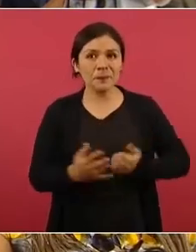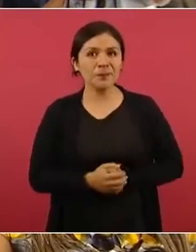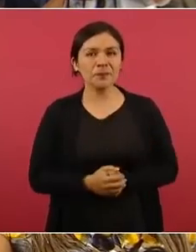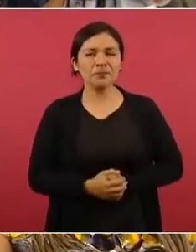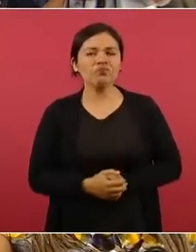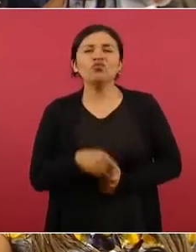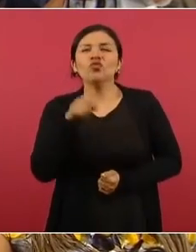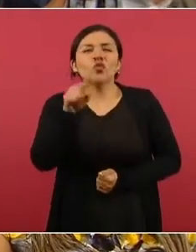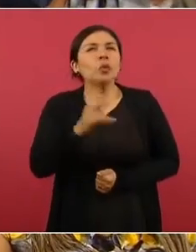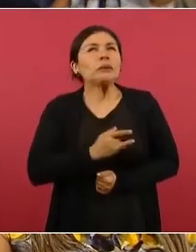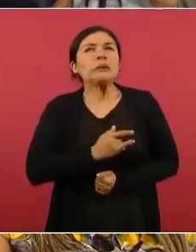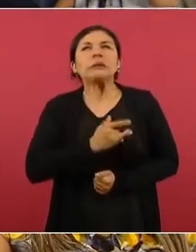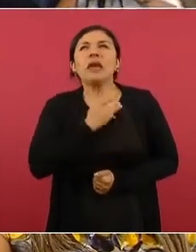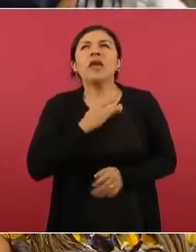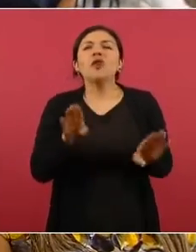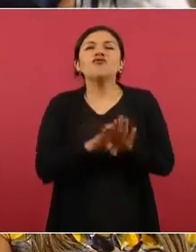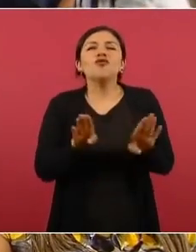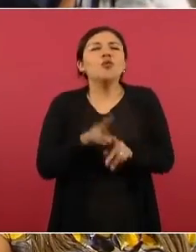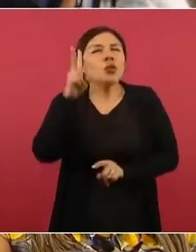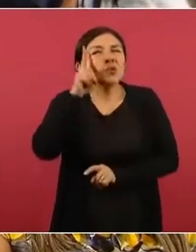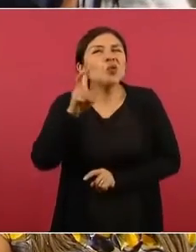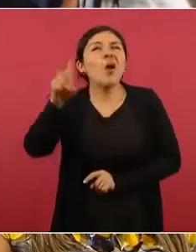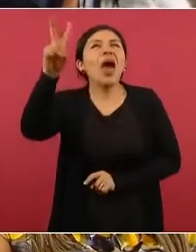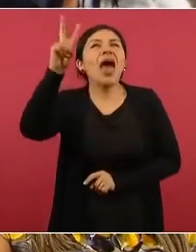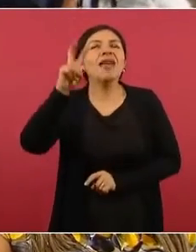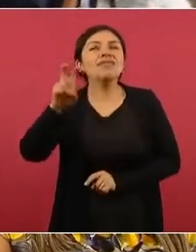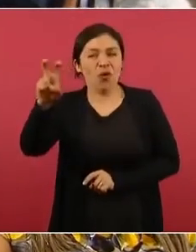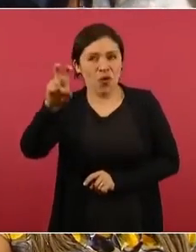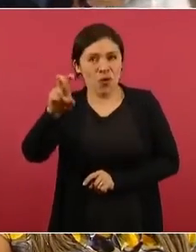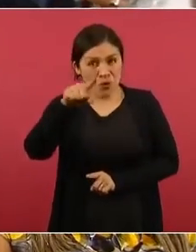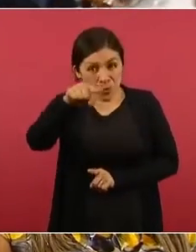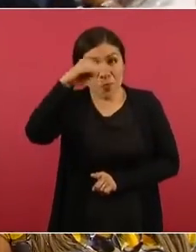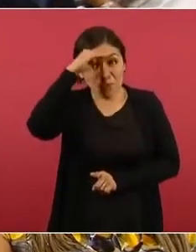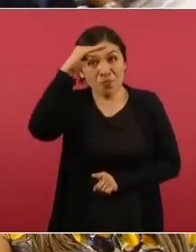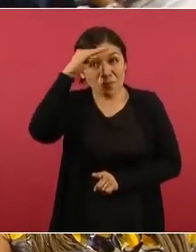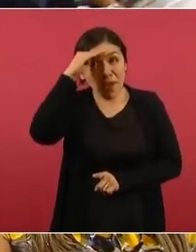en sus más optimistas sueños se imaginó